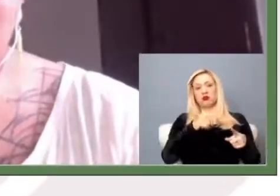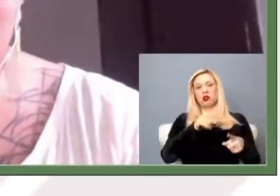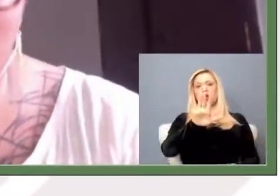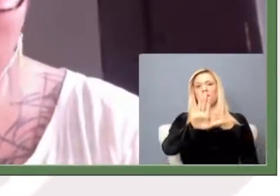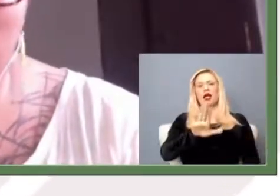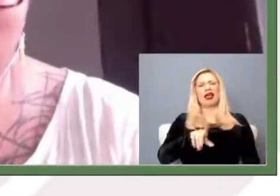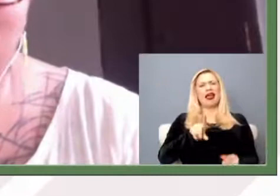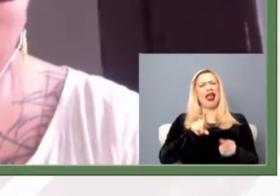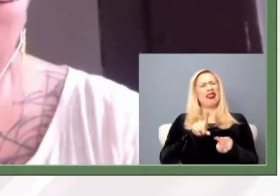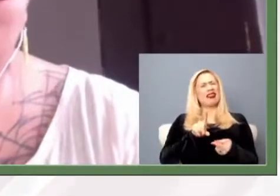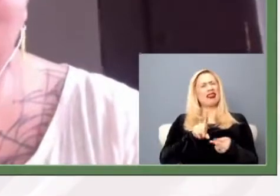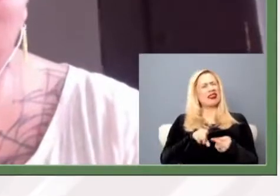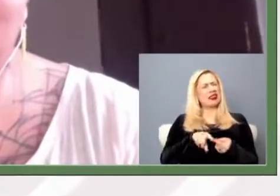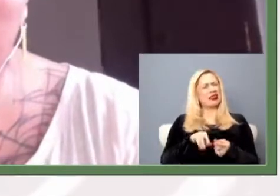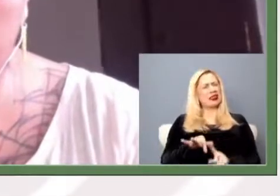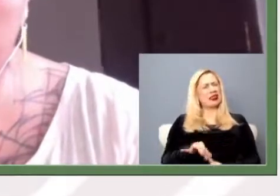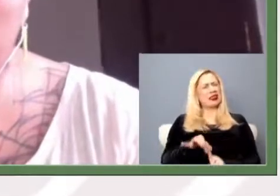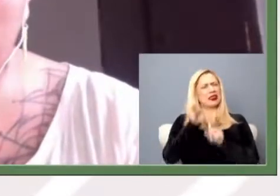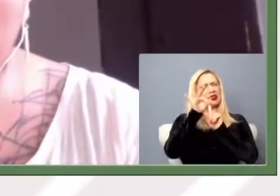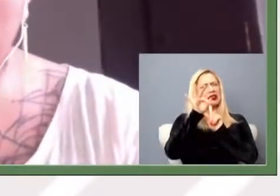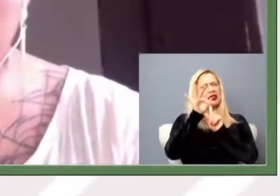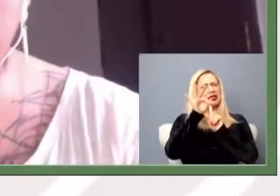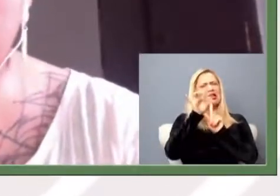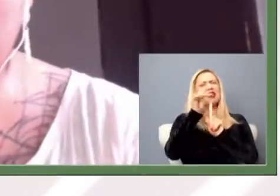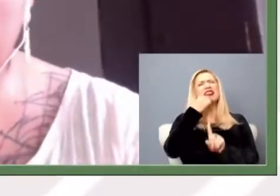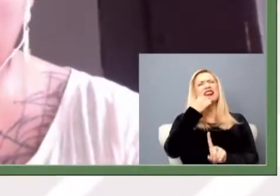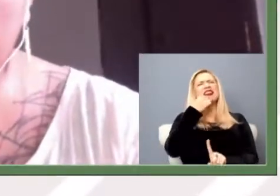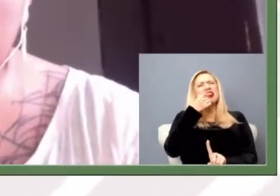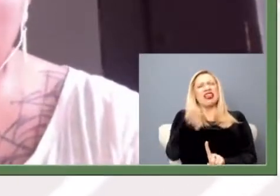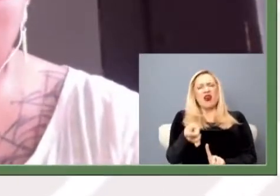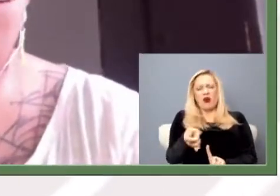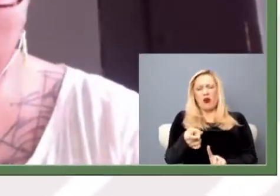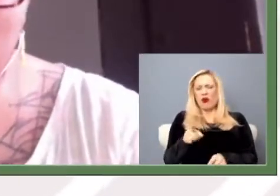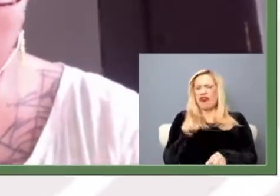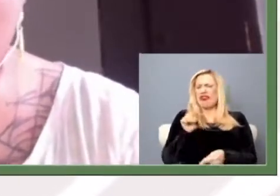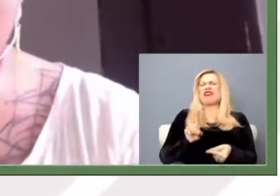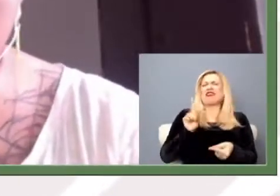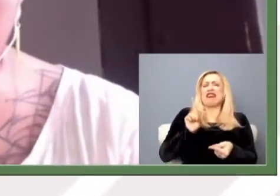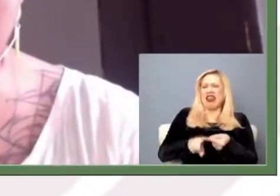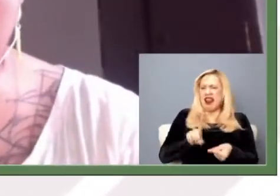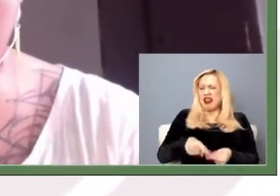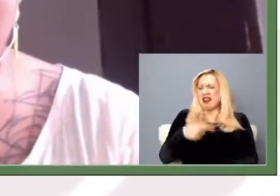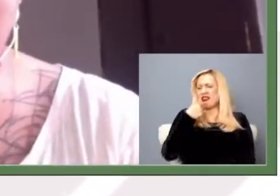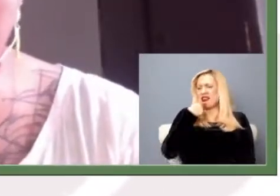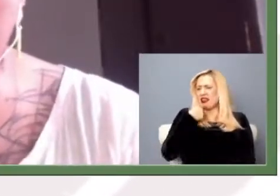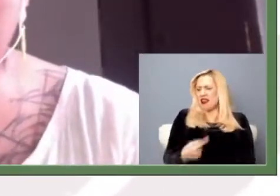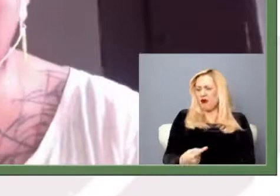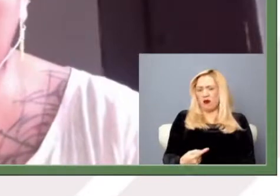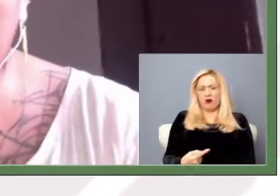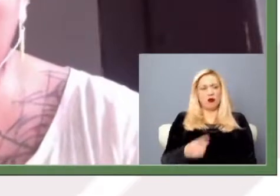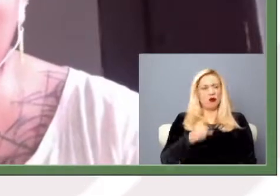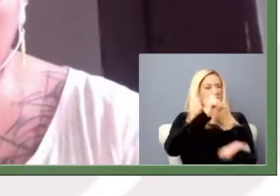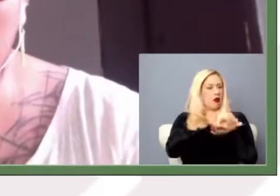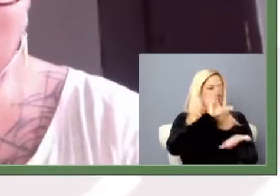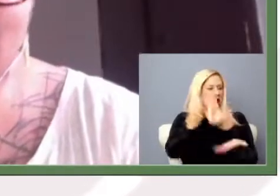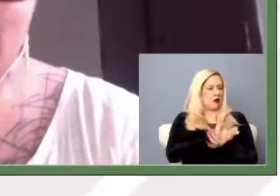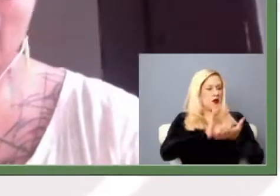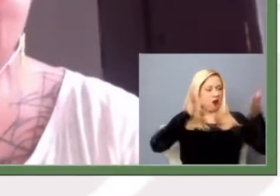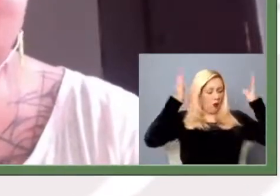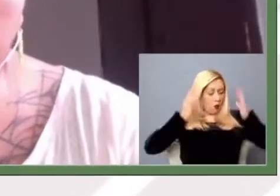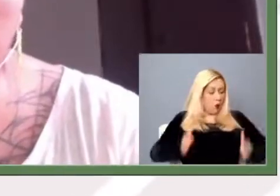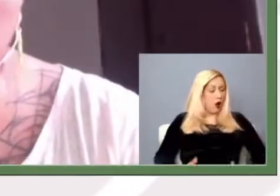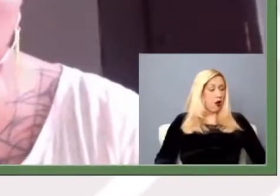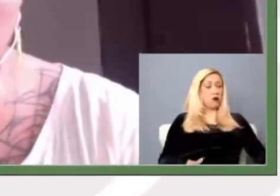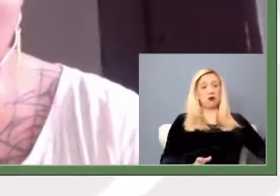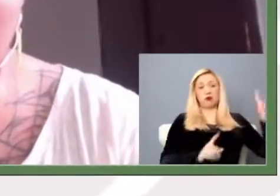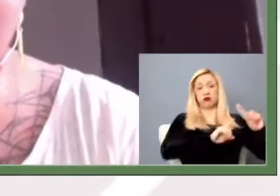habla por determinados cuerpos, ¿no? ¿Quién habla por los cuerpos que se viven con discapacidad? ¿Quién habla por los cuerpos que se viven